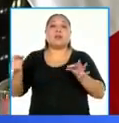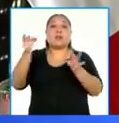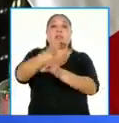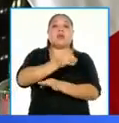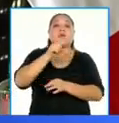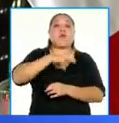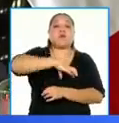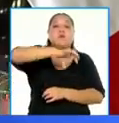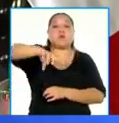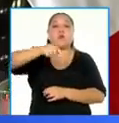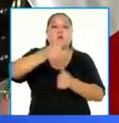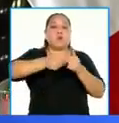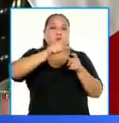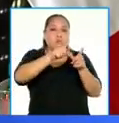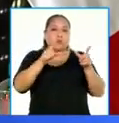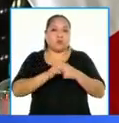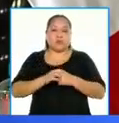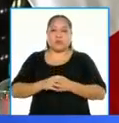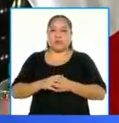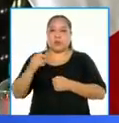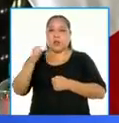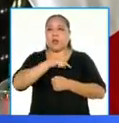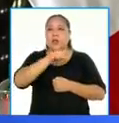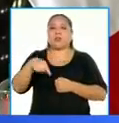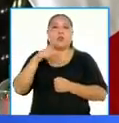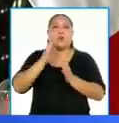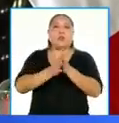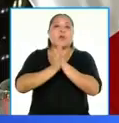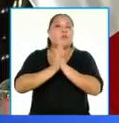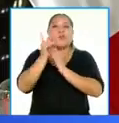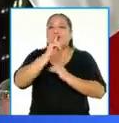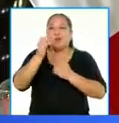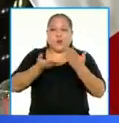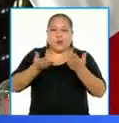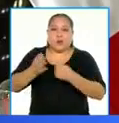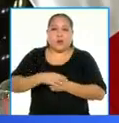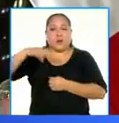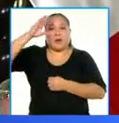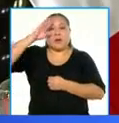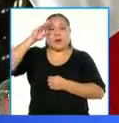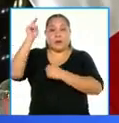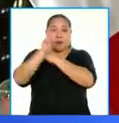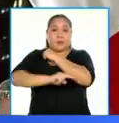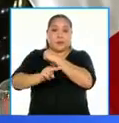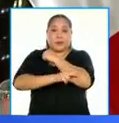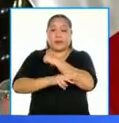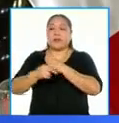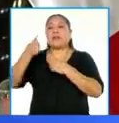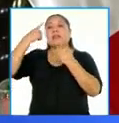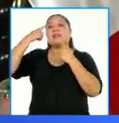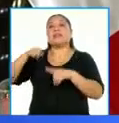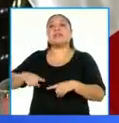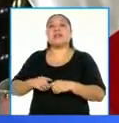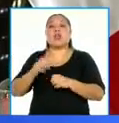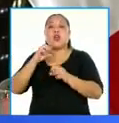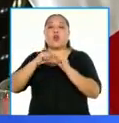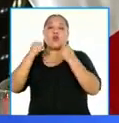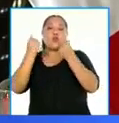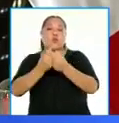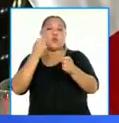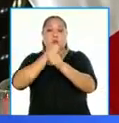a tal o cual lugar. Bueno, ninguno de esos pedidos se atiende. La Policía Nacional decide en comités, en grupos de trabajo,